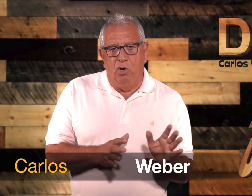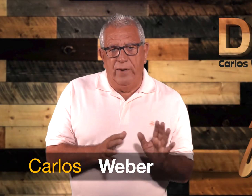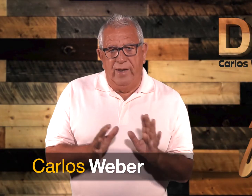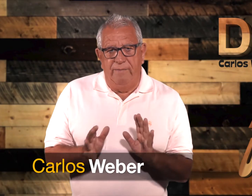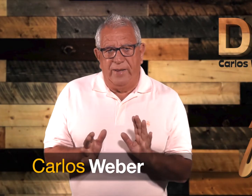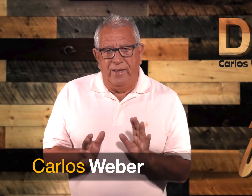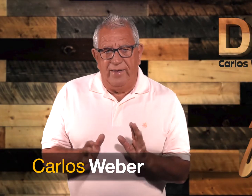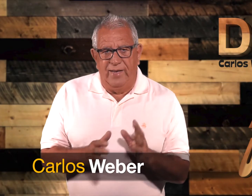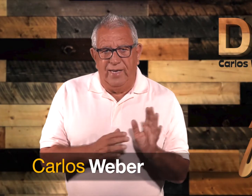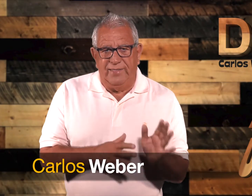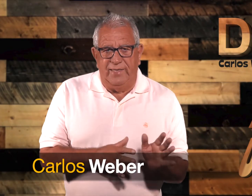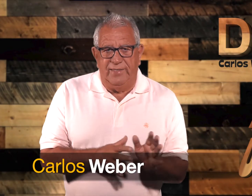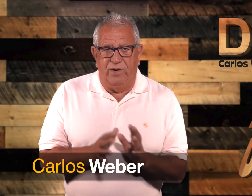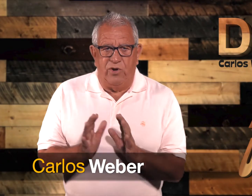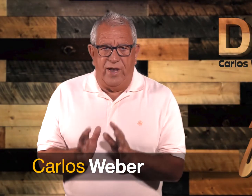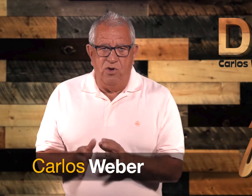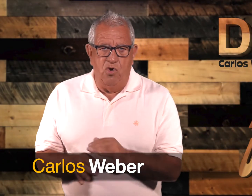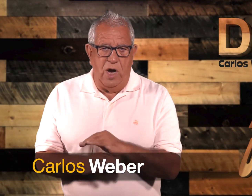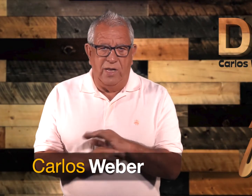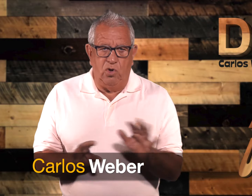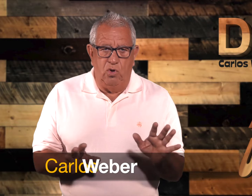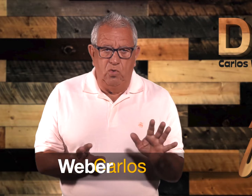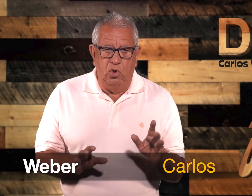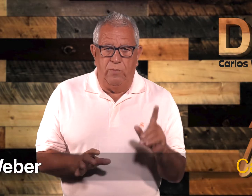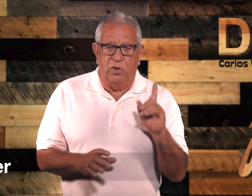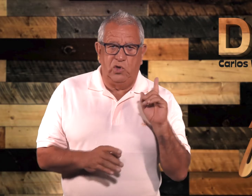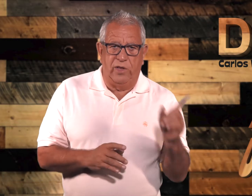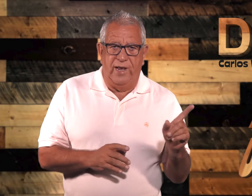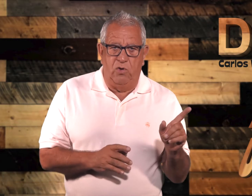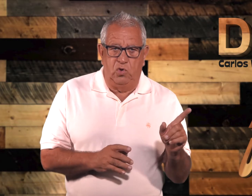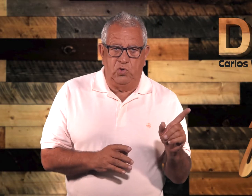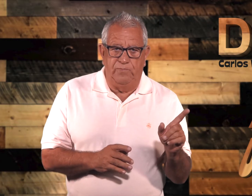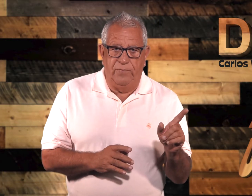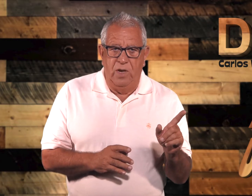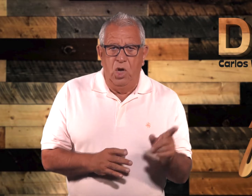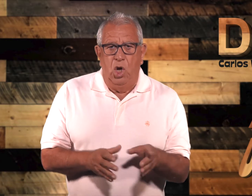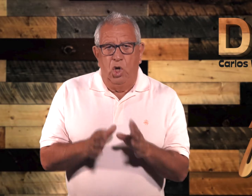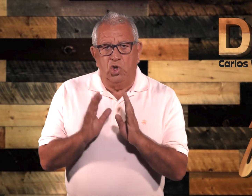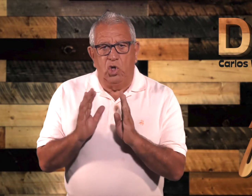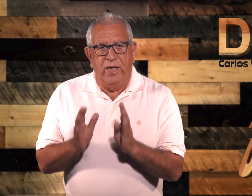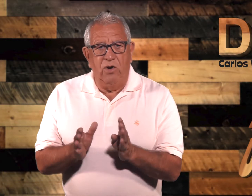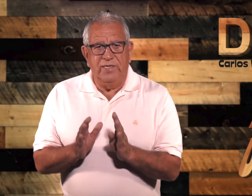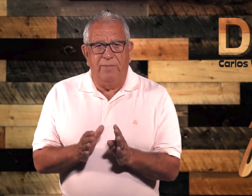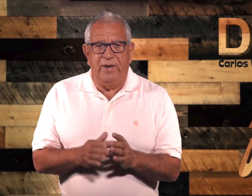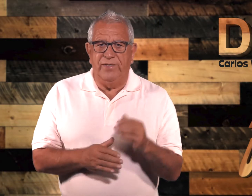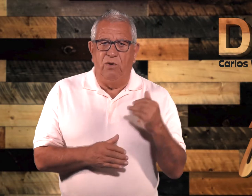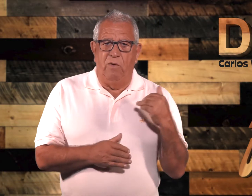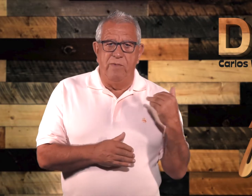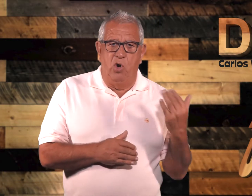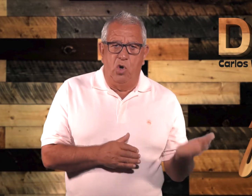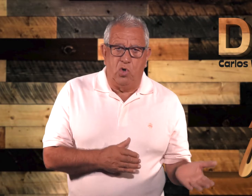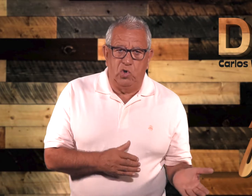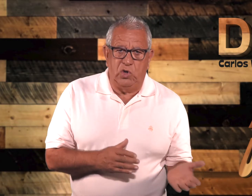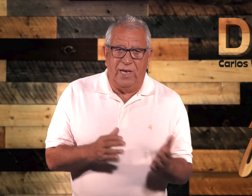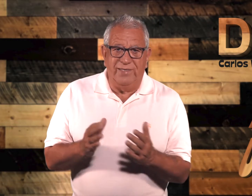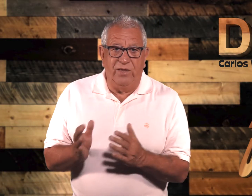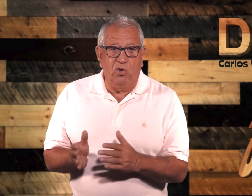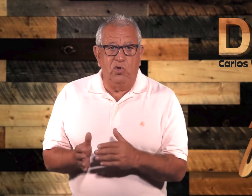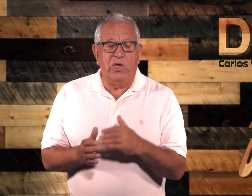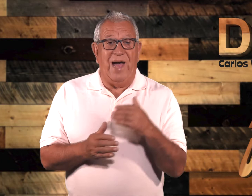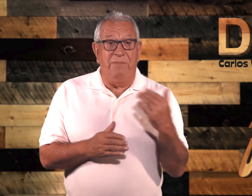la govea amparada en la ciencia nos regañó a todo el mundo por desordenados nos soltaron las amarras y nos volvimos locos